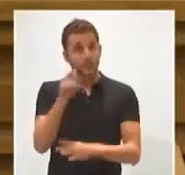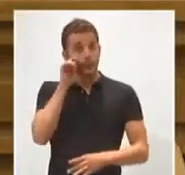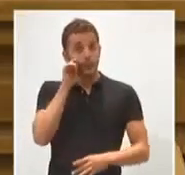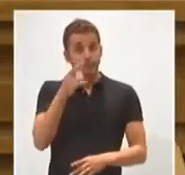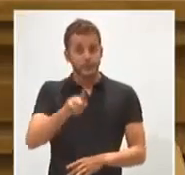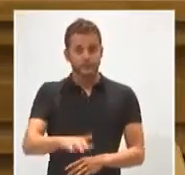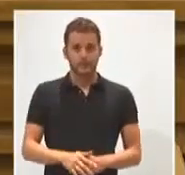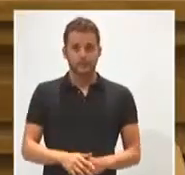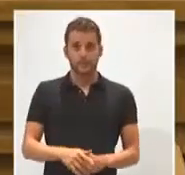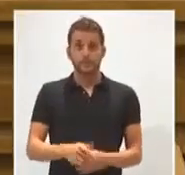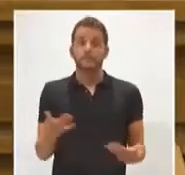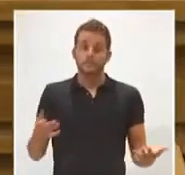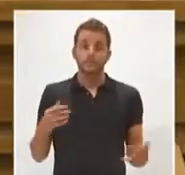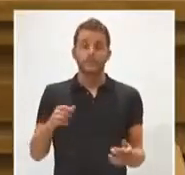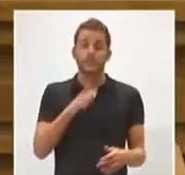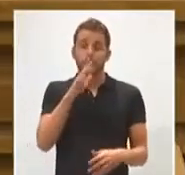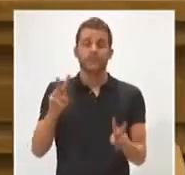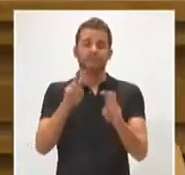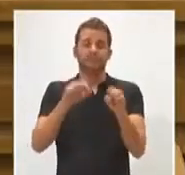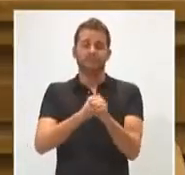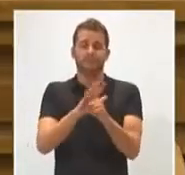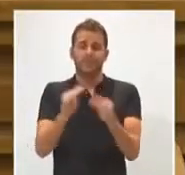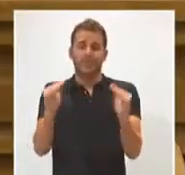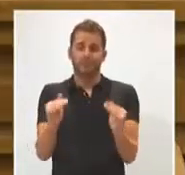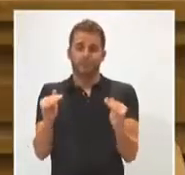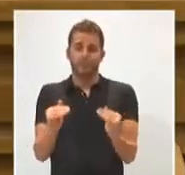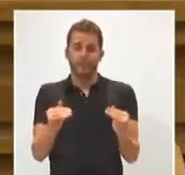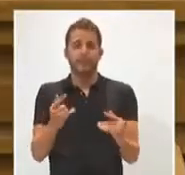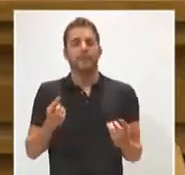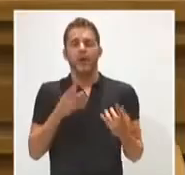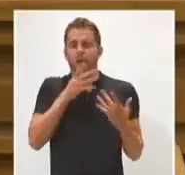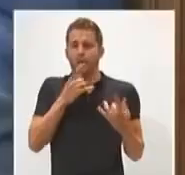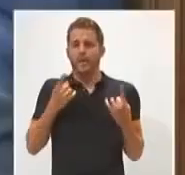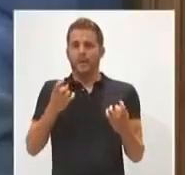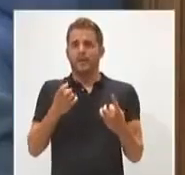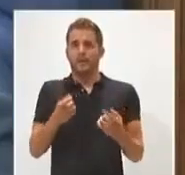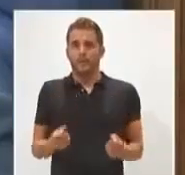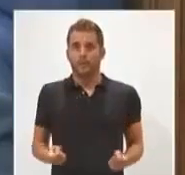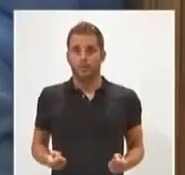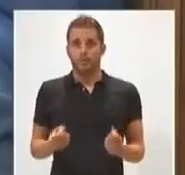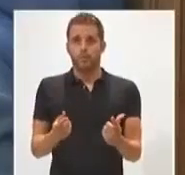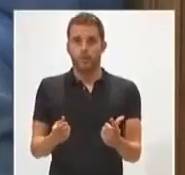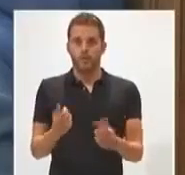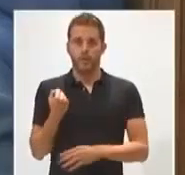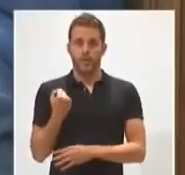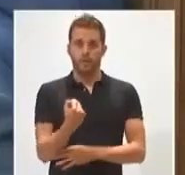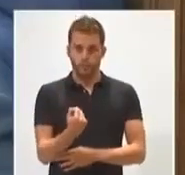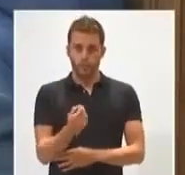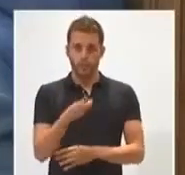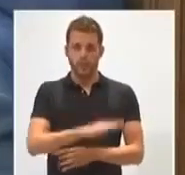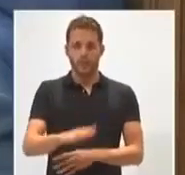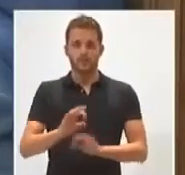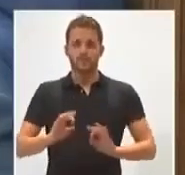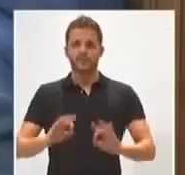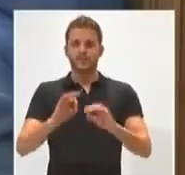mejor que ha ido obviamente por razones de pandemia pero que necesita de algún esfuerzo concreto en algunas en algunos sitios muy específicos